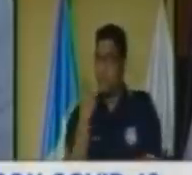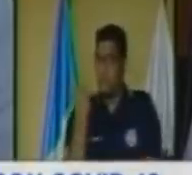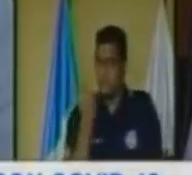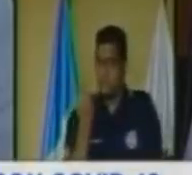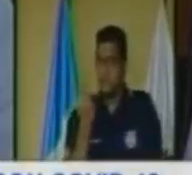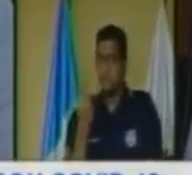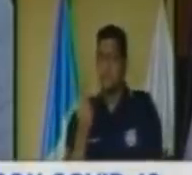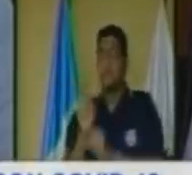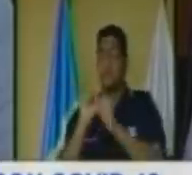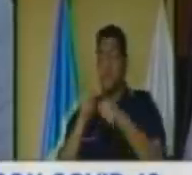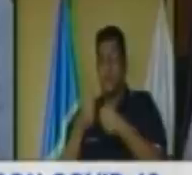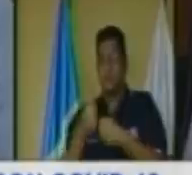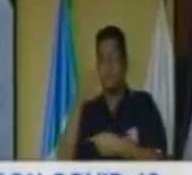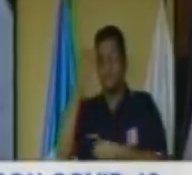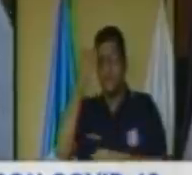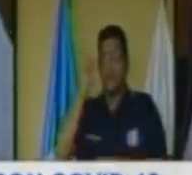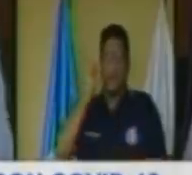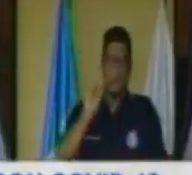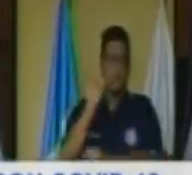están infectados o no.